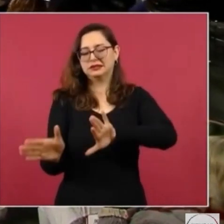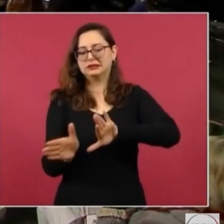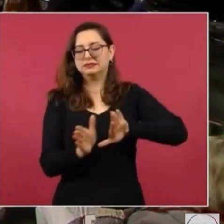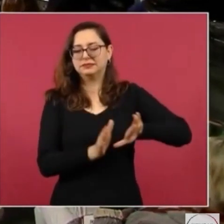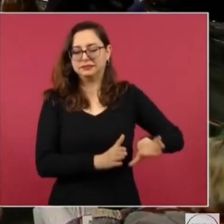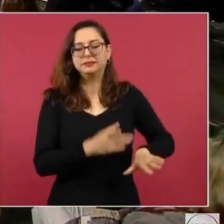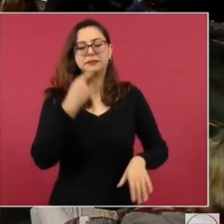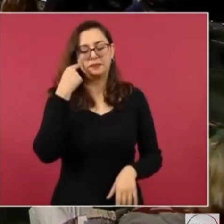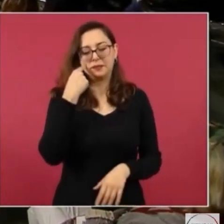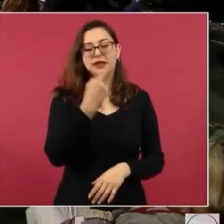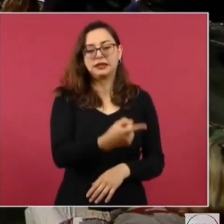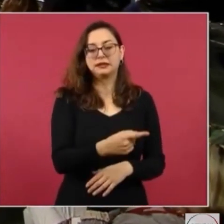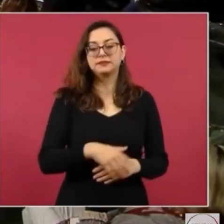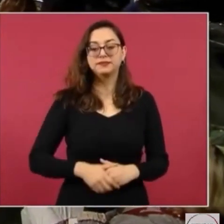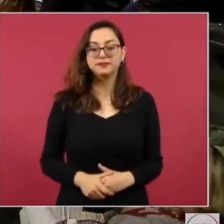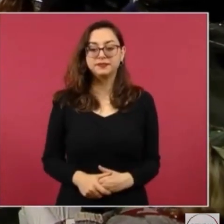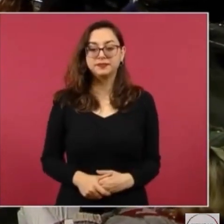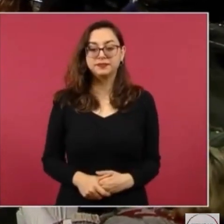Miren esto,